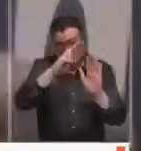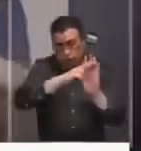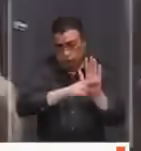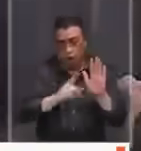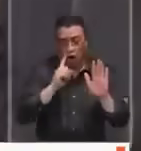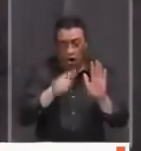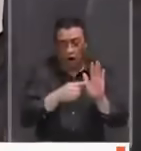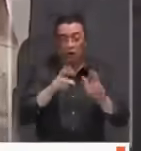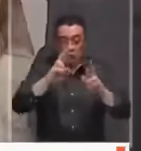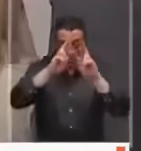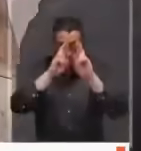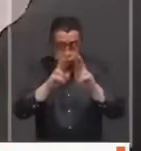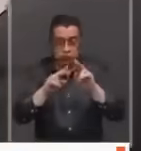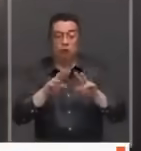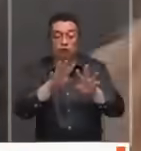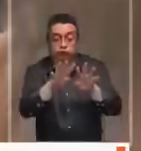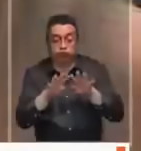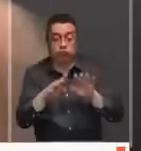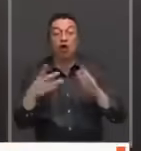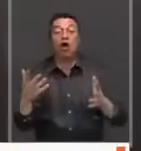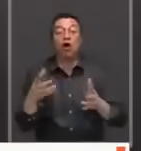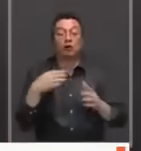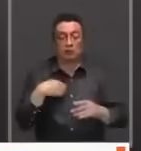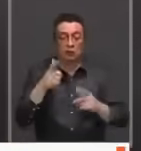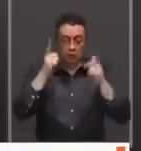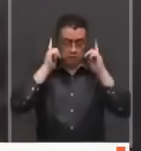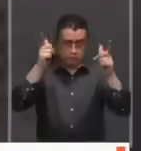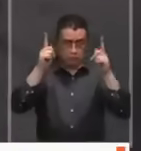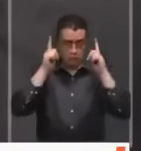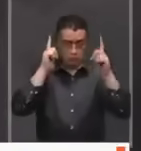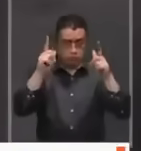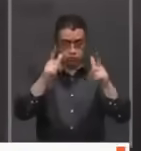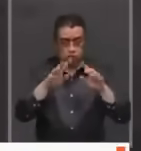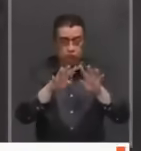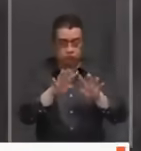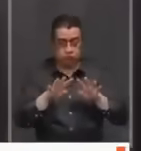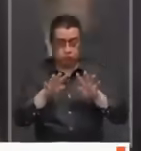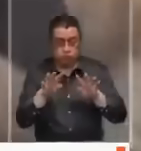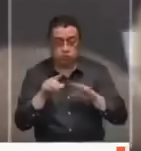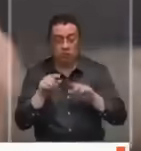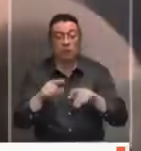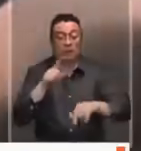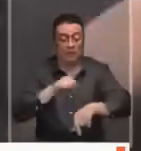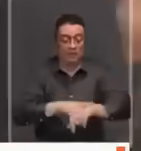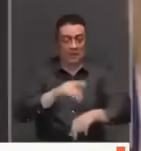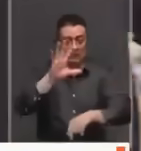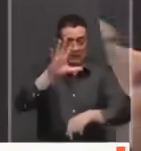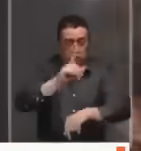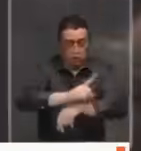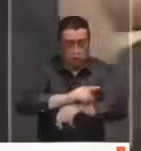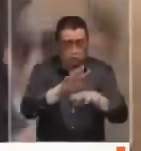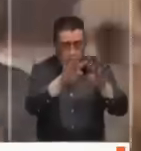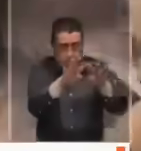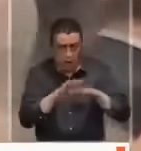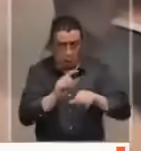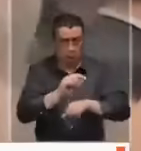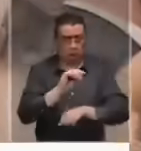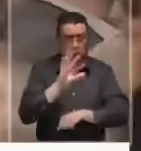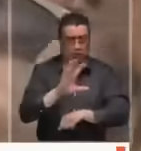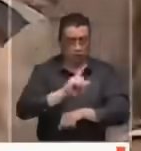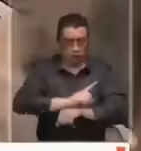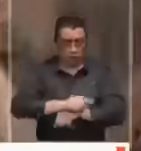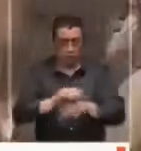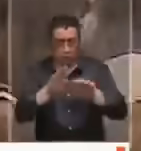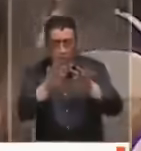los honores de cañón se realizarán por medio de salvas ejecutadas con piezas de artillería con intervalos de 5 segundos entre cada disparo.